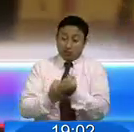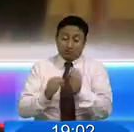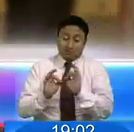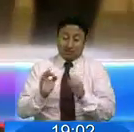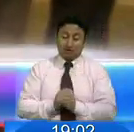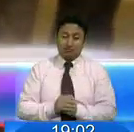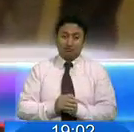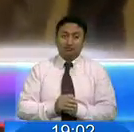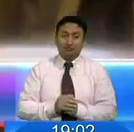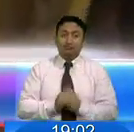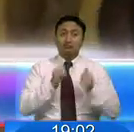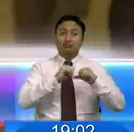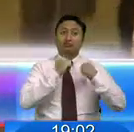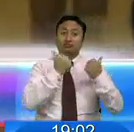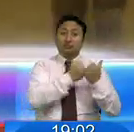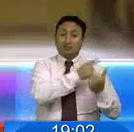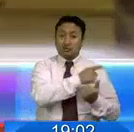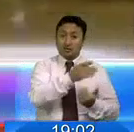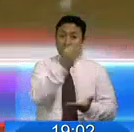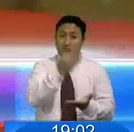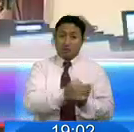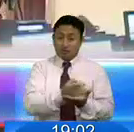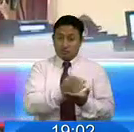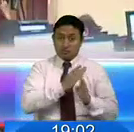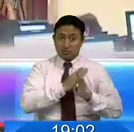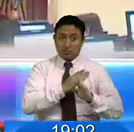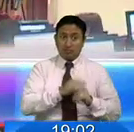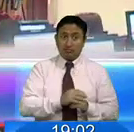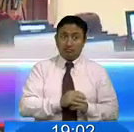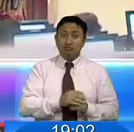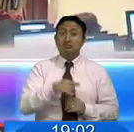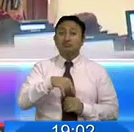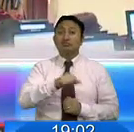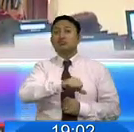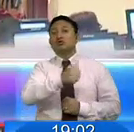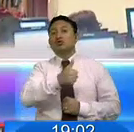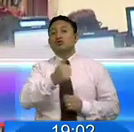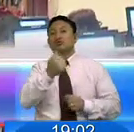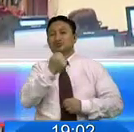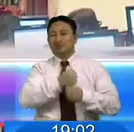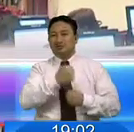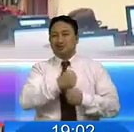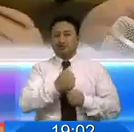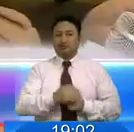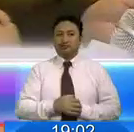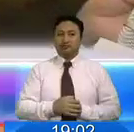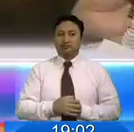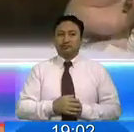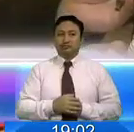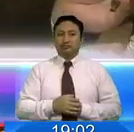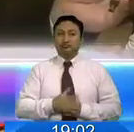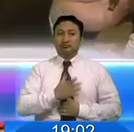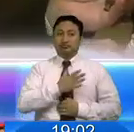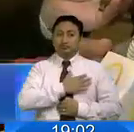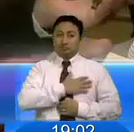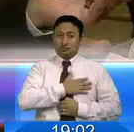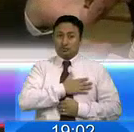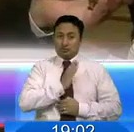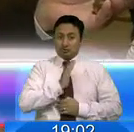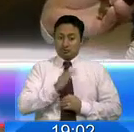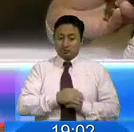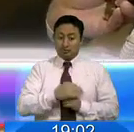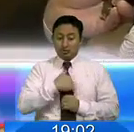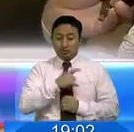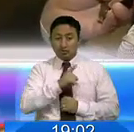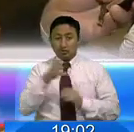los asambleístas que no llegaron a la sesión se defienden, dicen que tenían otras ocupaciones más importantes. Yo respondo por mis actos, a mí no me. Yo he estado